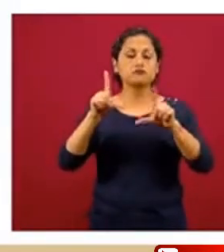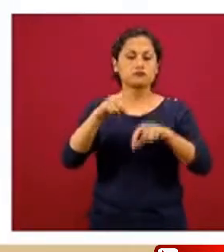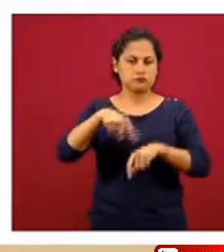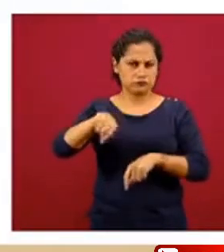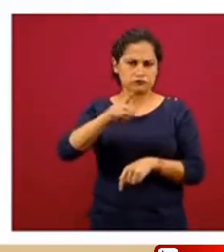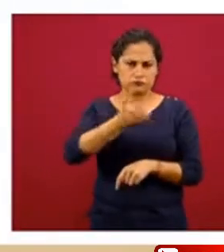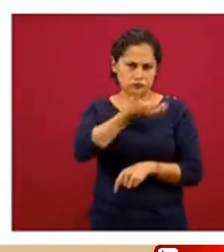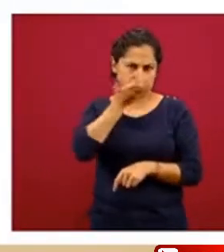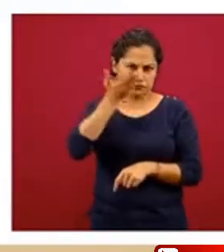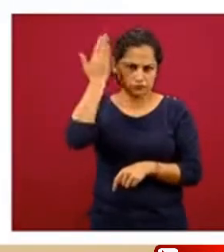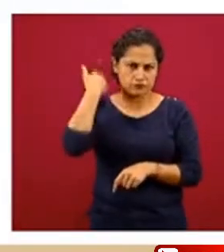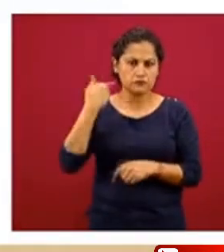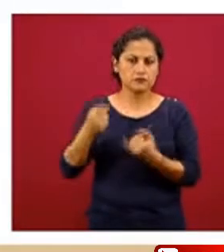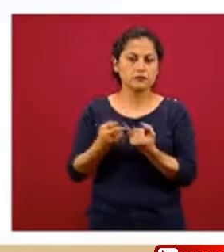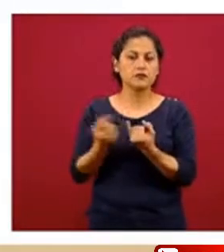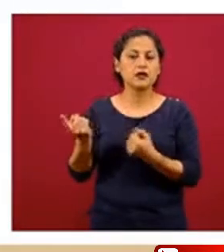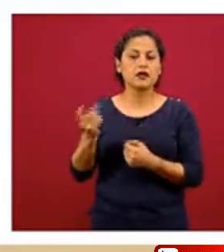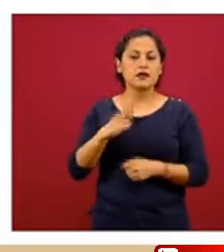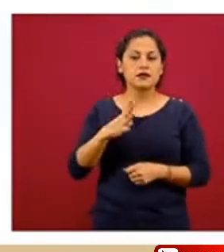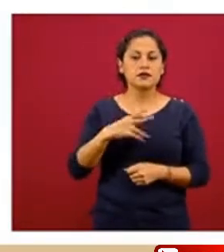los casos confirmados,